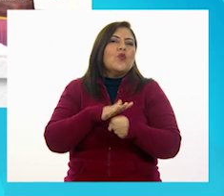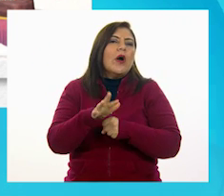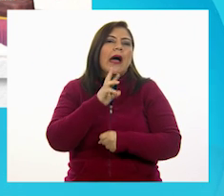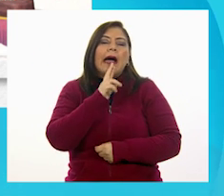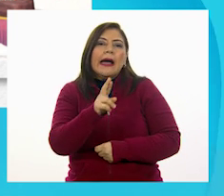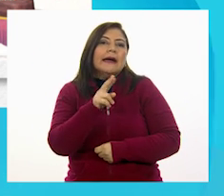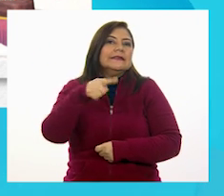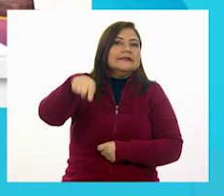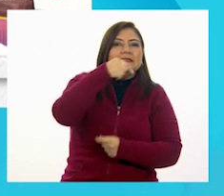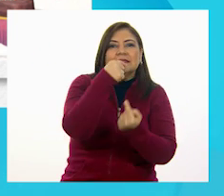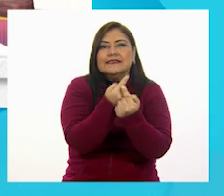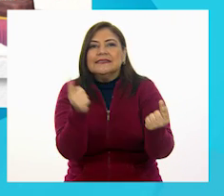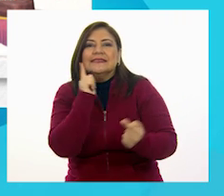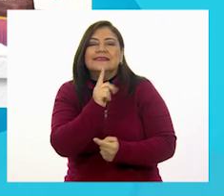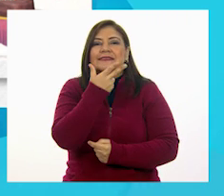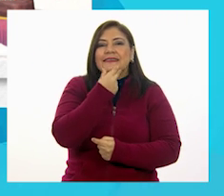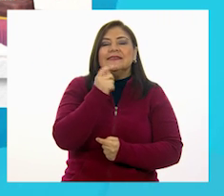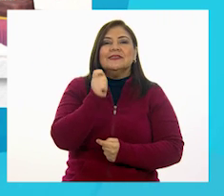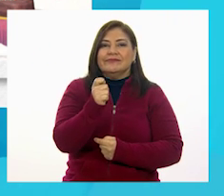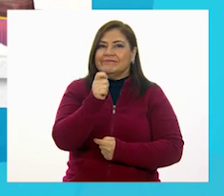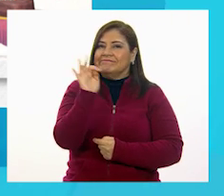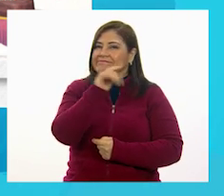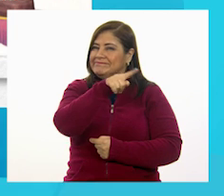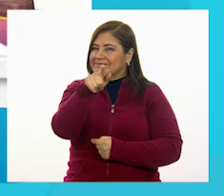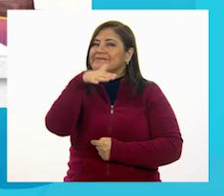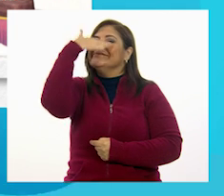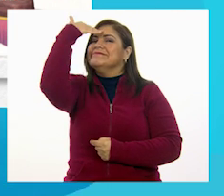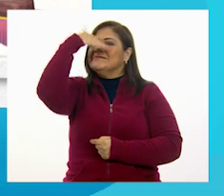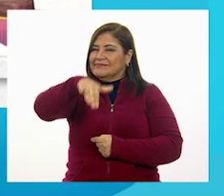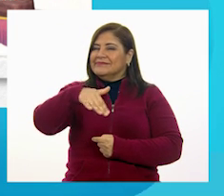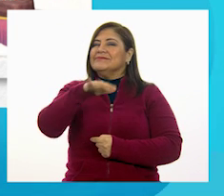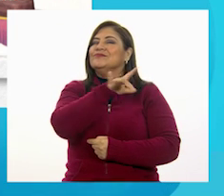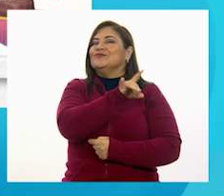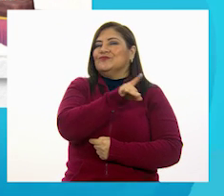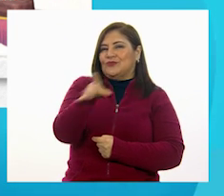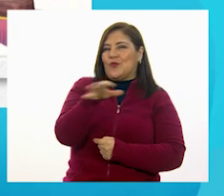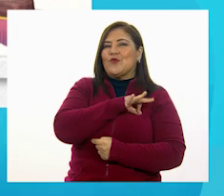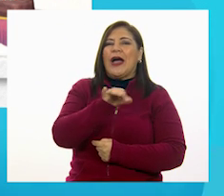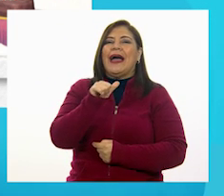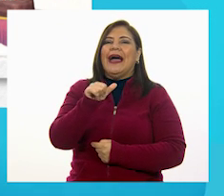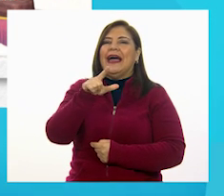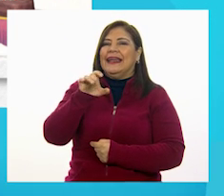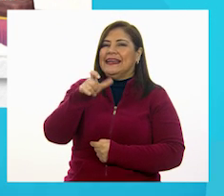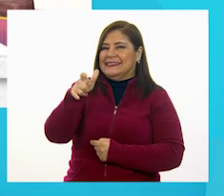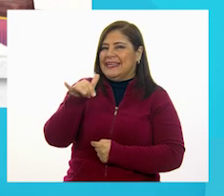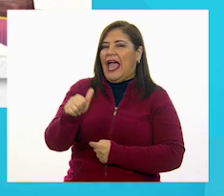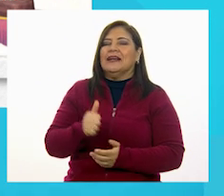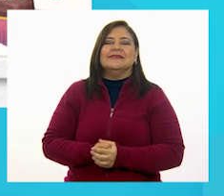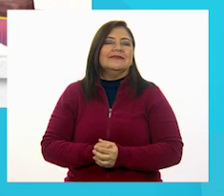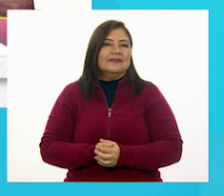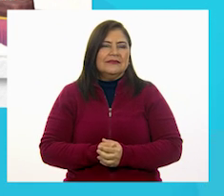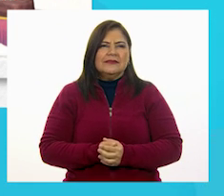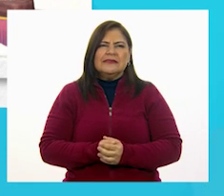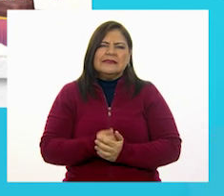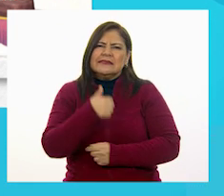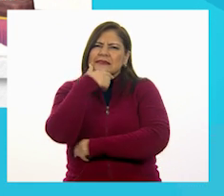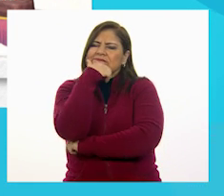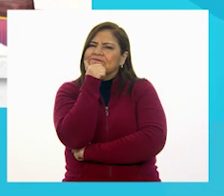¡Niñas, niños! Ustedes seguramente ya saben, le van a ganar a Alexia. A ver, Alexia. ¿Qué